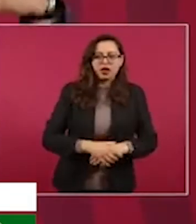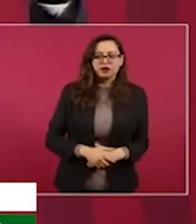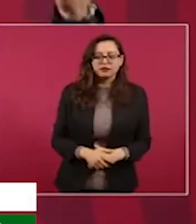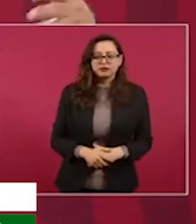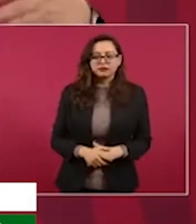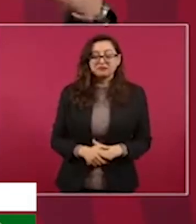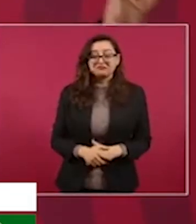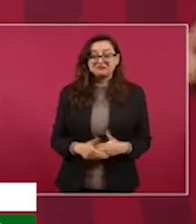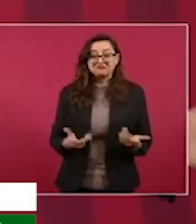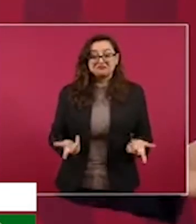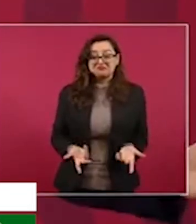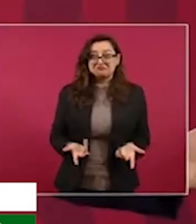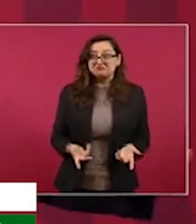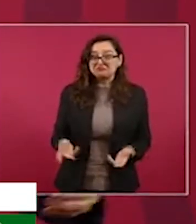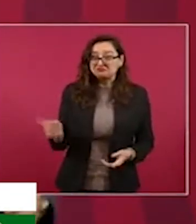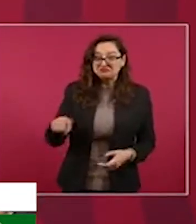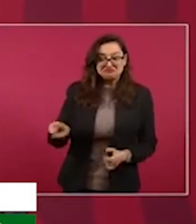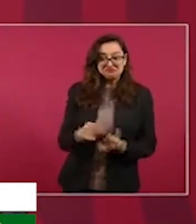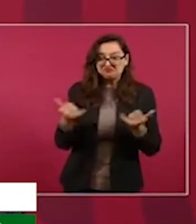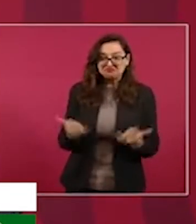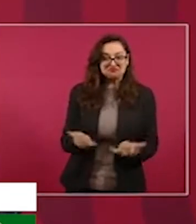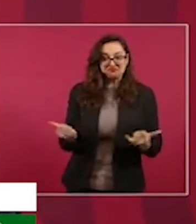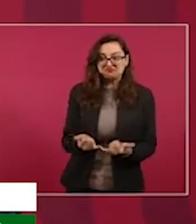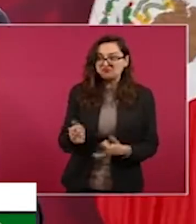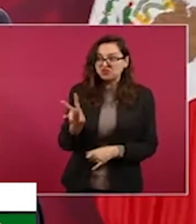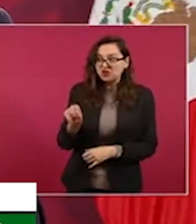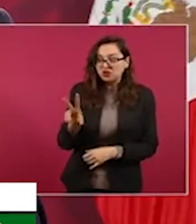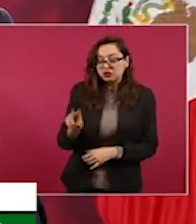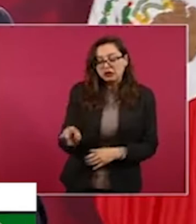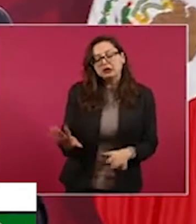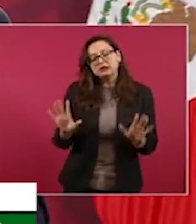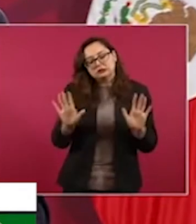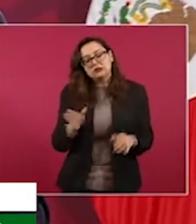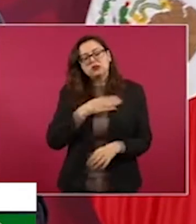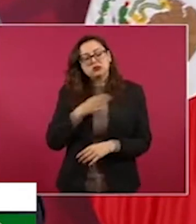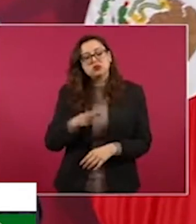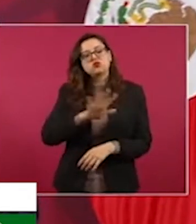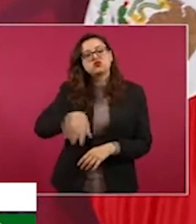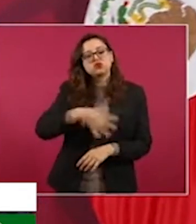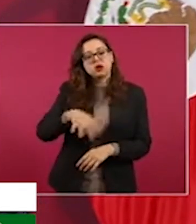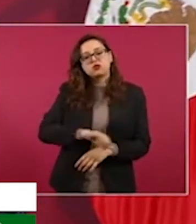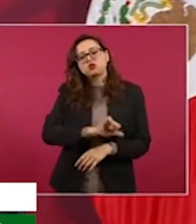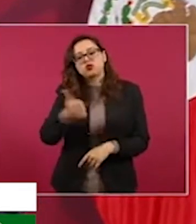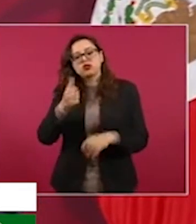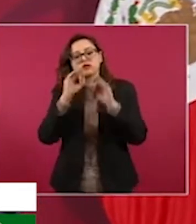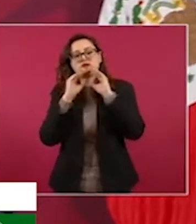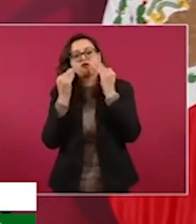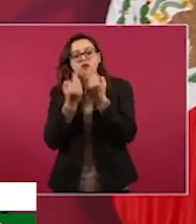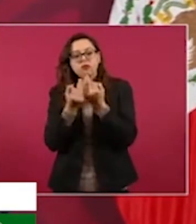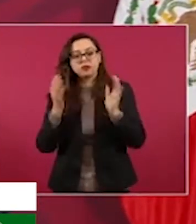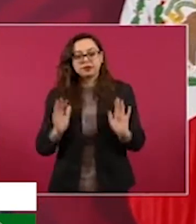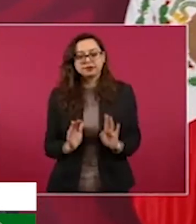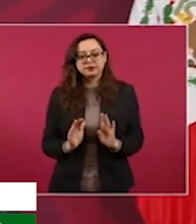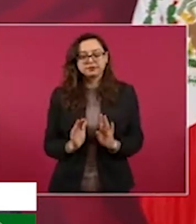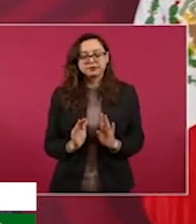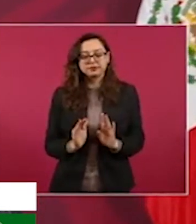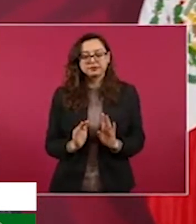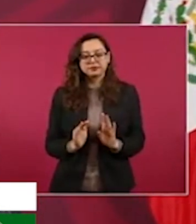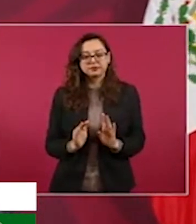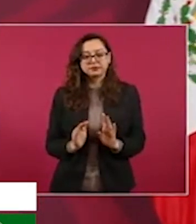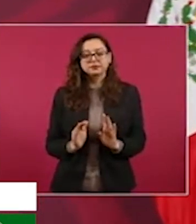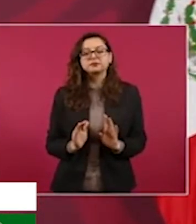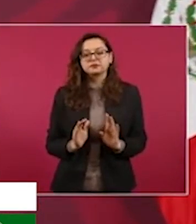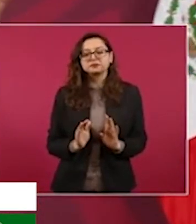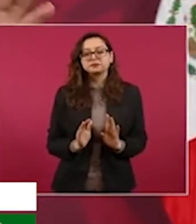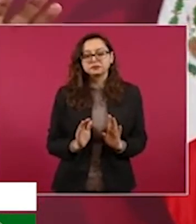Andrés Manuel López Obrador aseguró que no hay distanciamiento o diferencias con el presidente de Argentina, Alberto Fernández, tras la elección